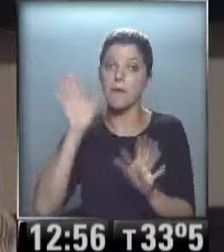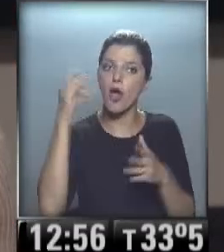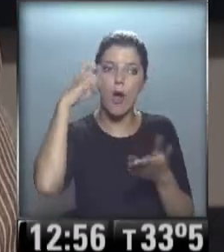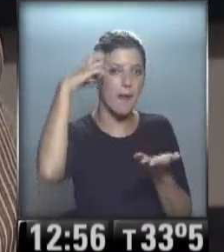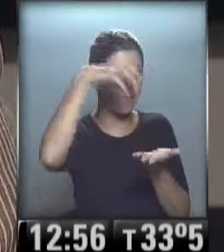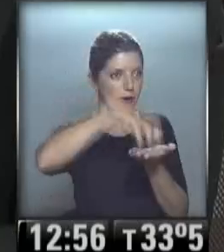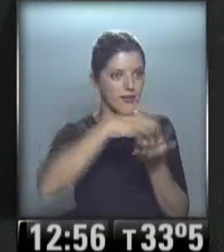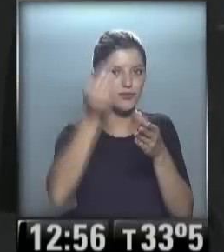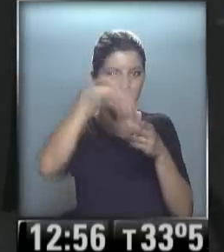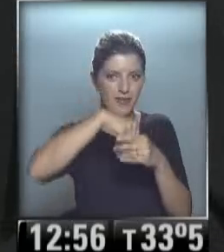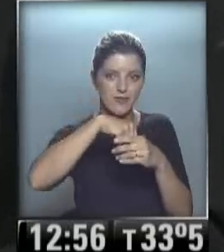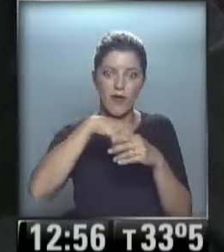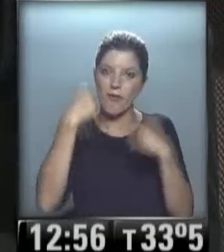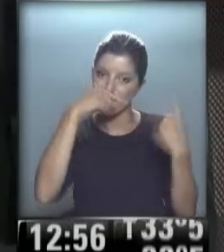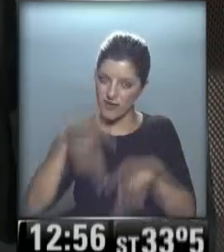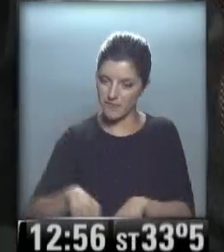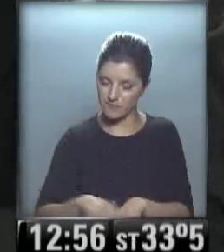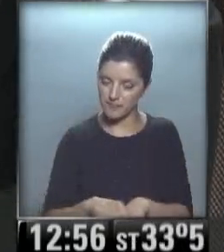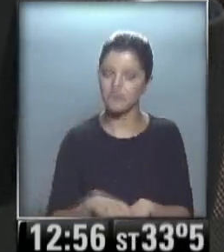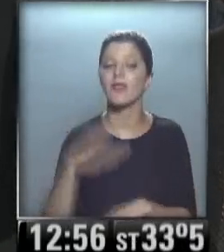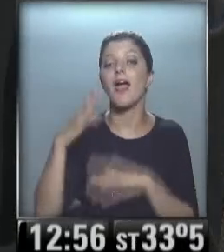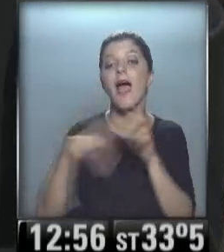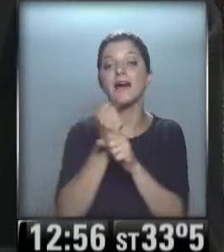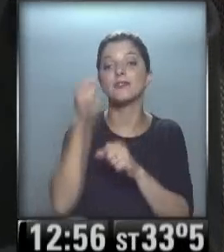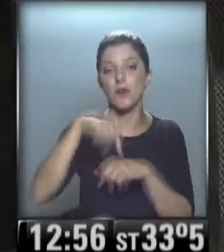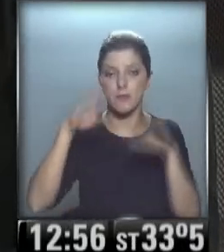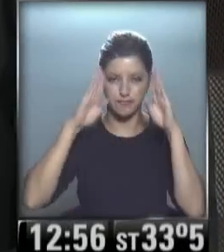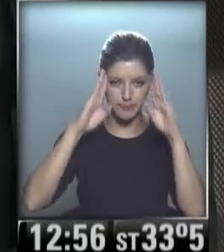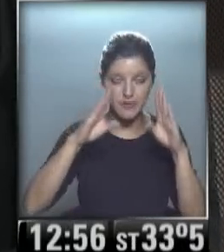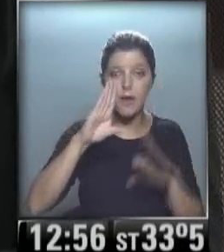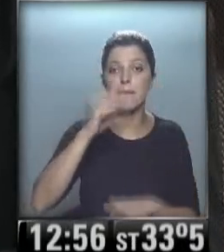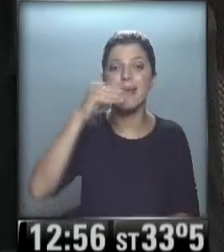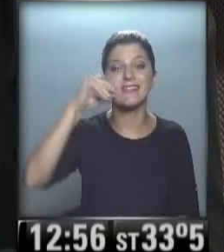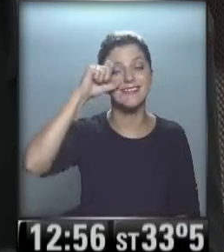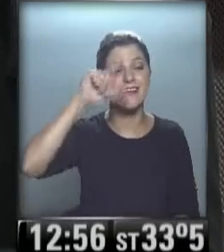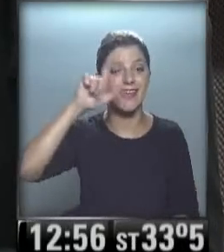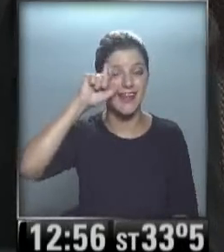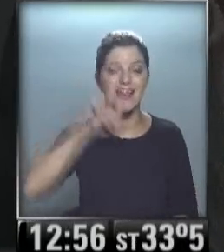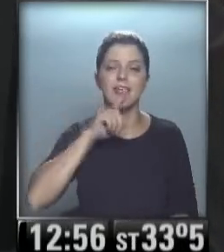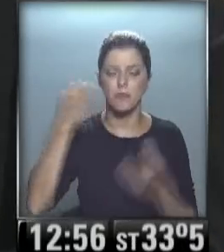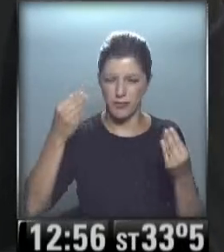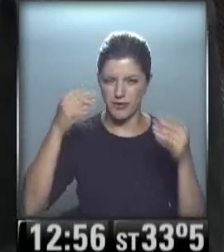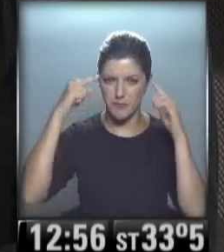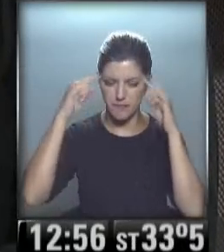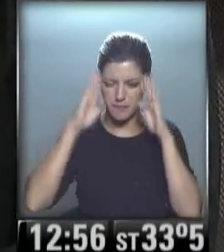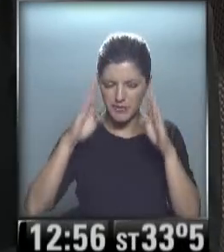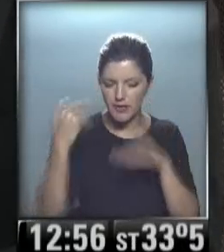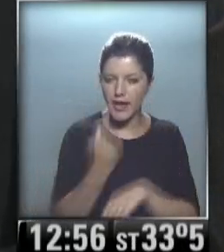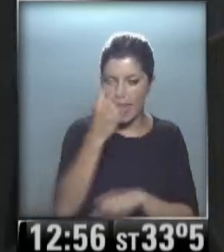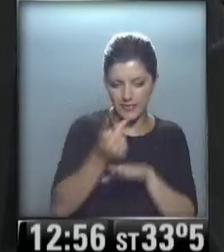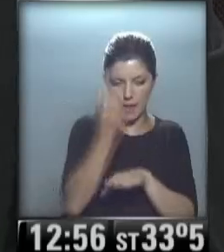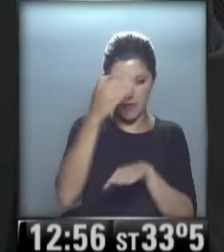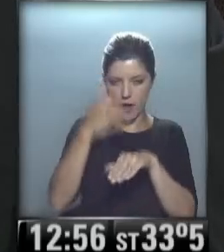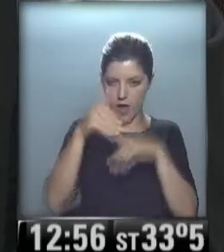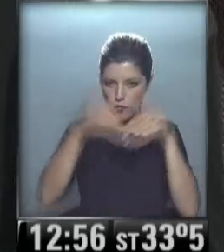complicado los elementos hasta ahora digamos objetiv para pensar que gana es que en primera vuelta prácticamente duplicó en votos a